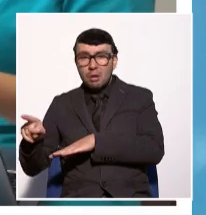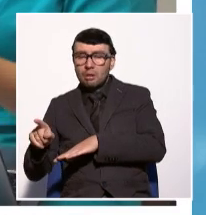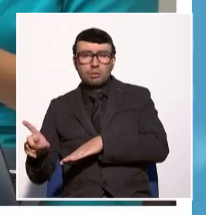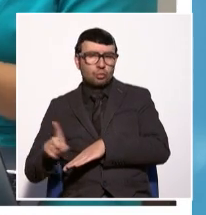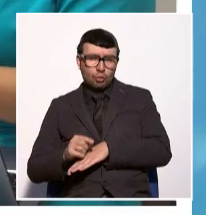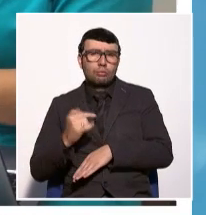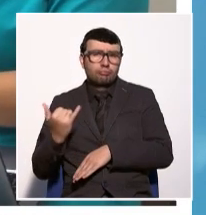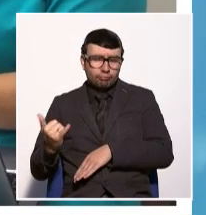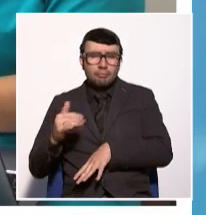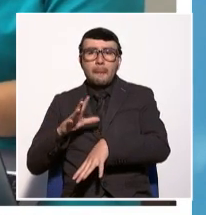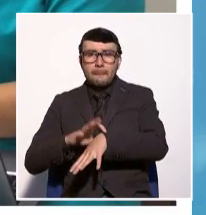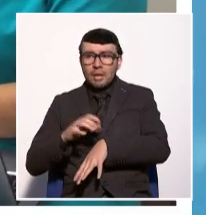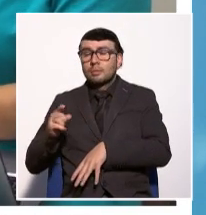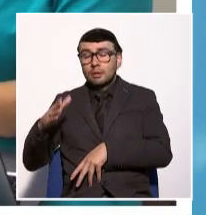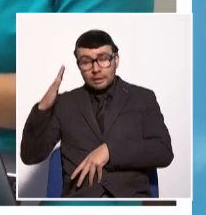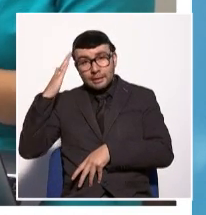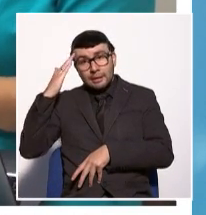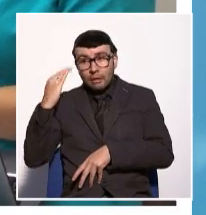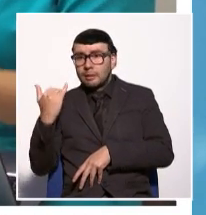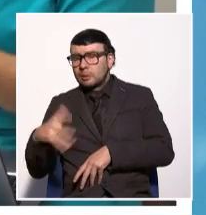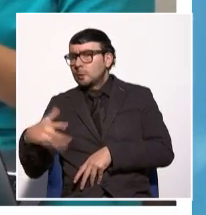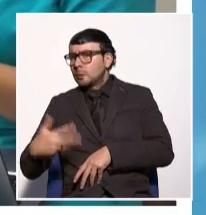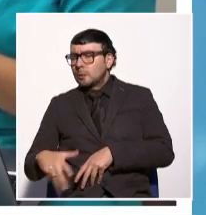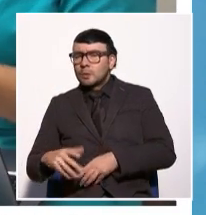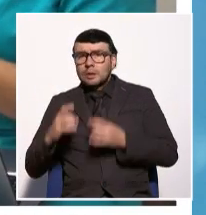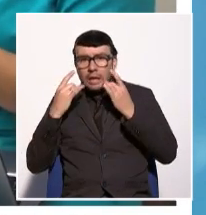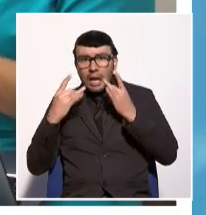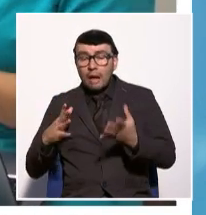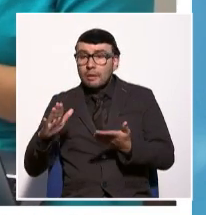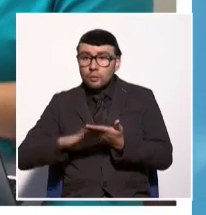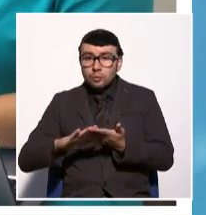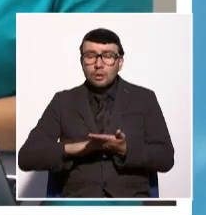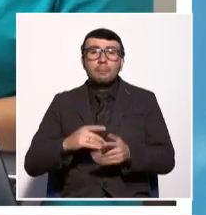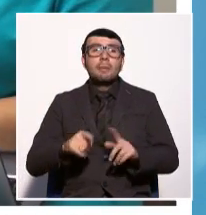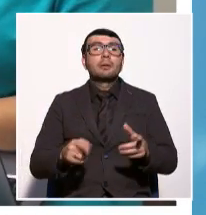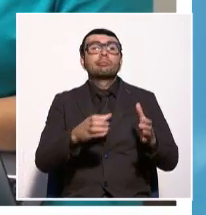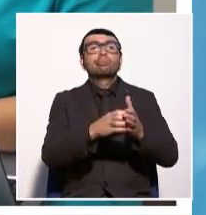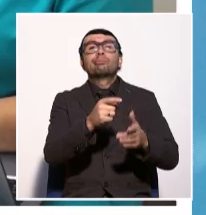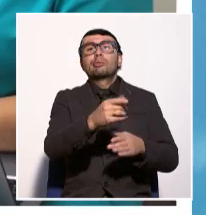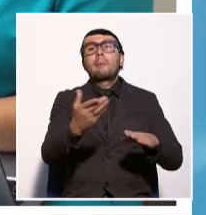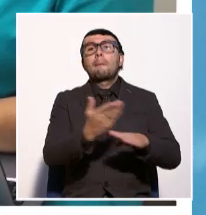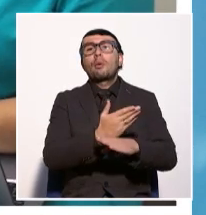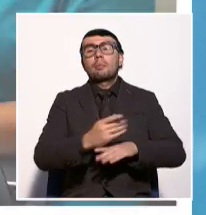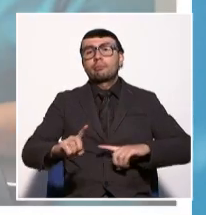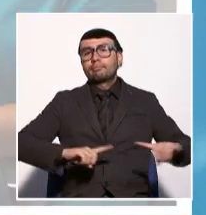hayan debilitado el caso de es un problema netamente administrativo